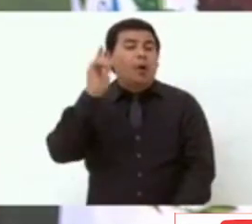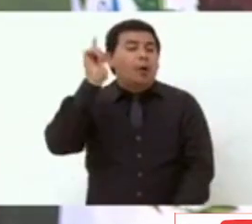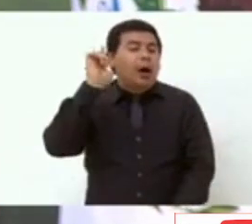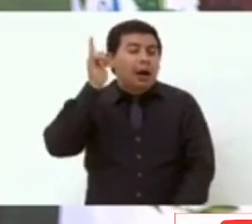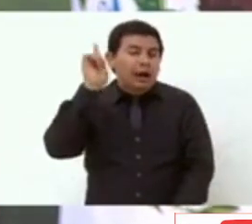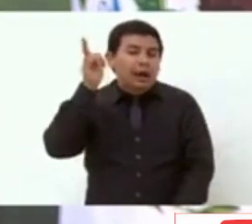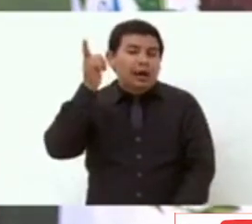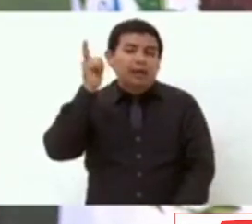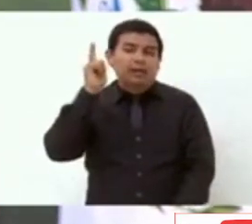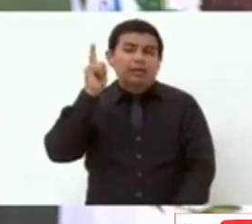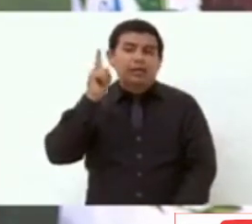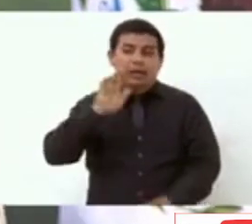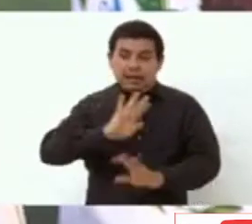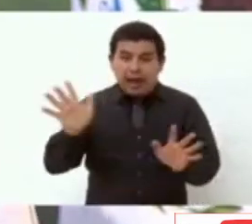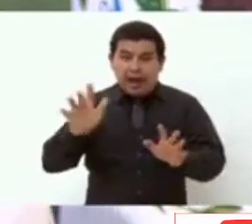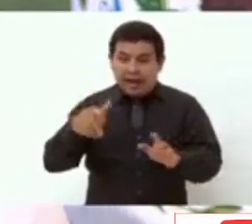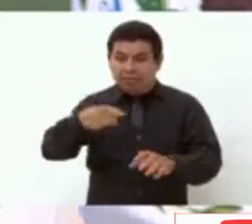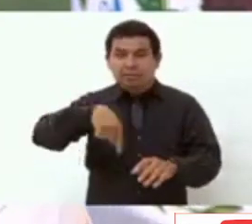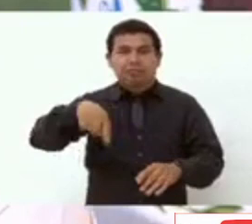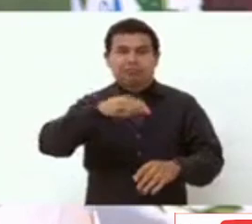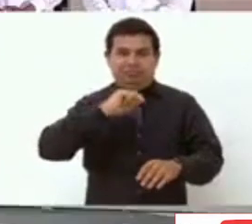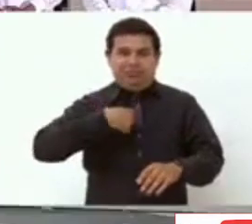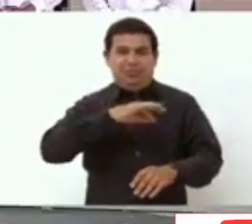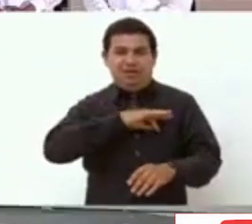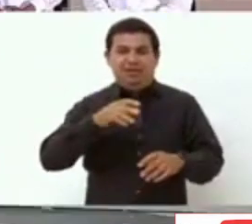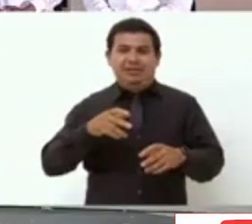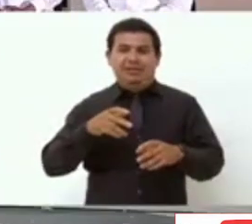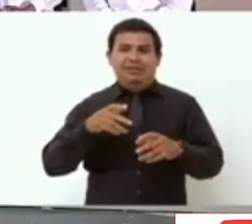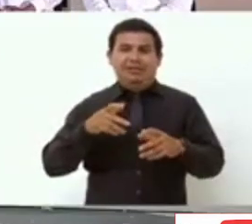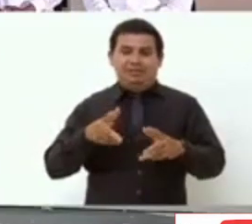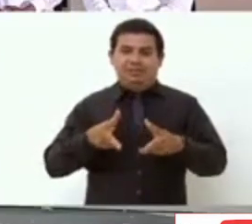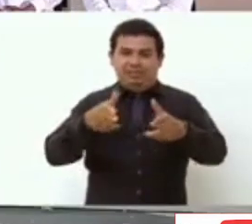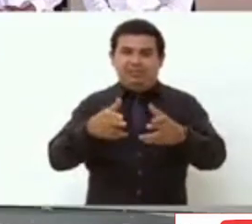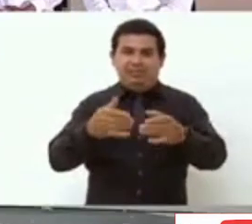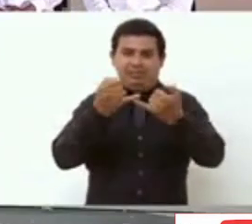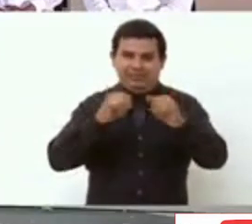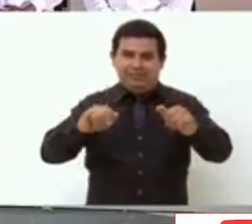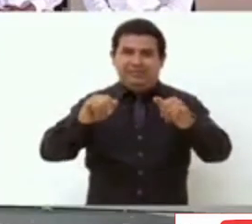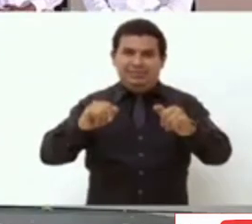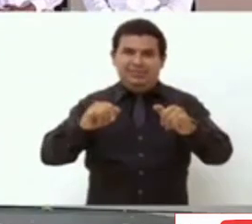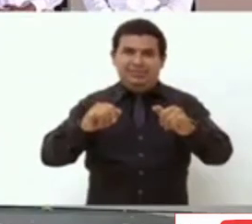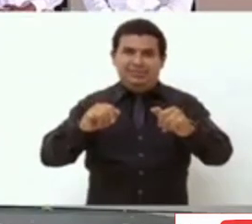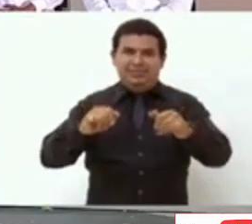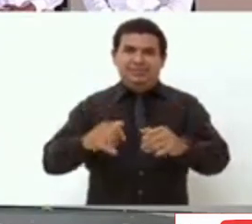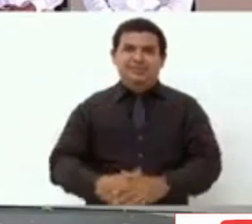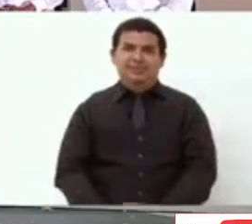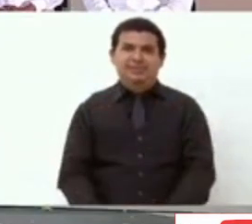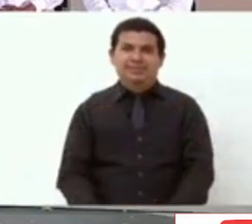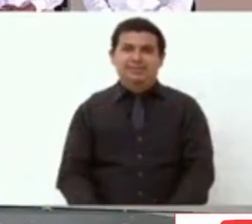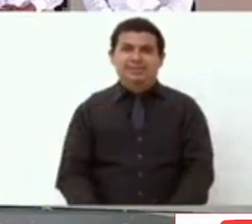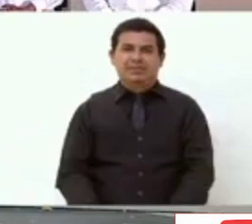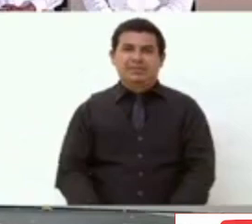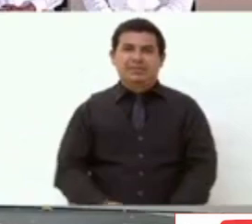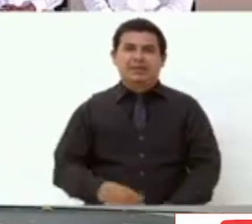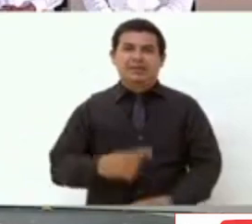y esperamos inaugurarlo el año próximo. Ese camino va